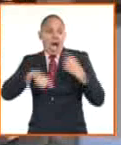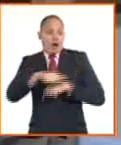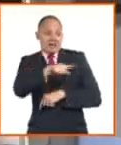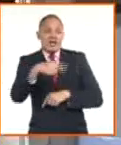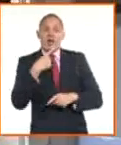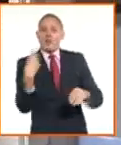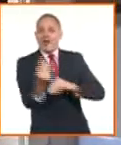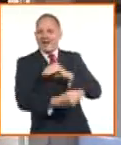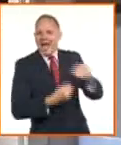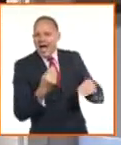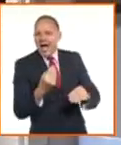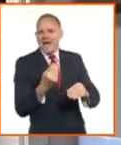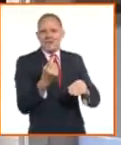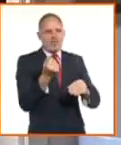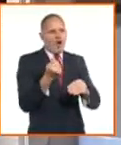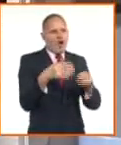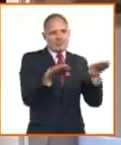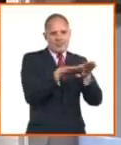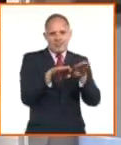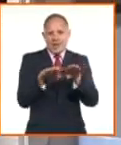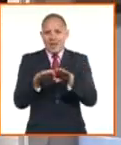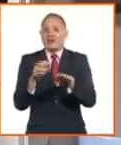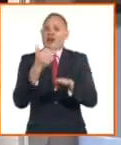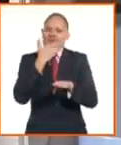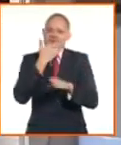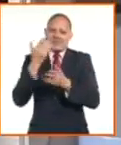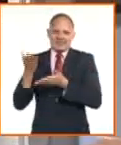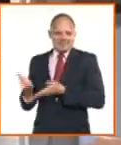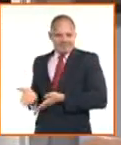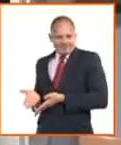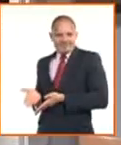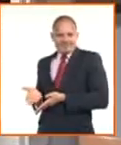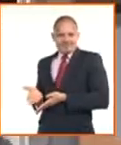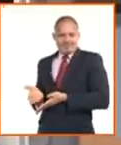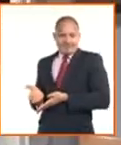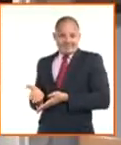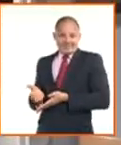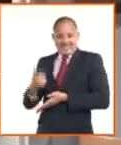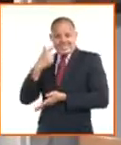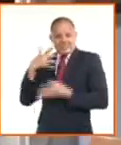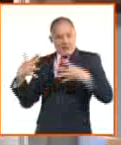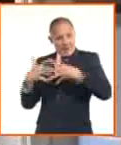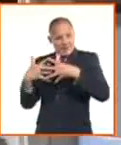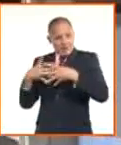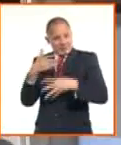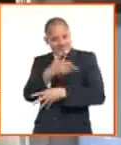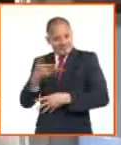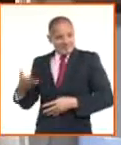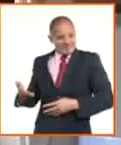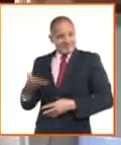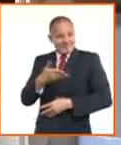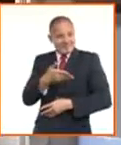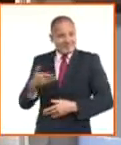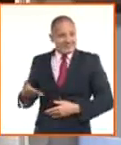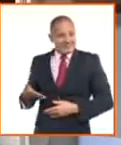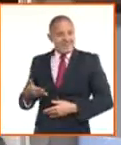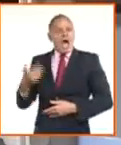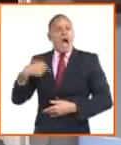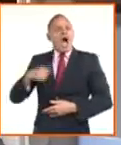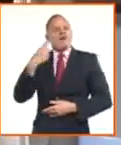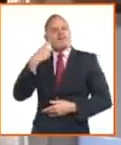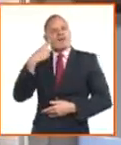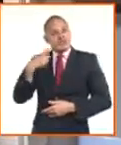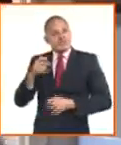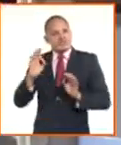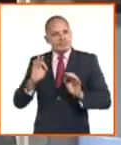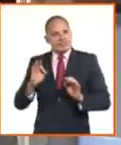cambio, porque todos esos pesos presionan después sobre la oferta de divisas. Y por lo tanto, si lo que corrige esa correlación entre los pesos